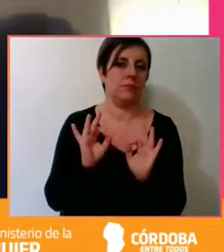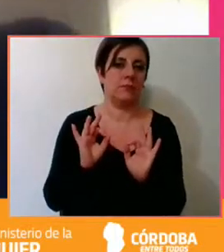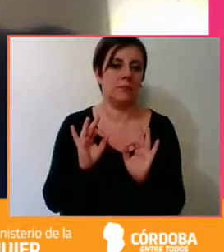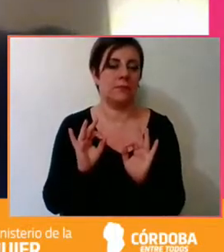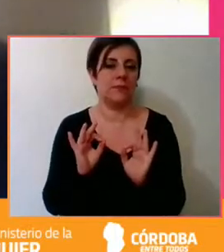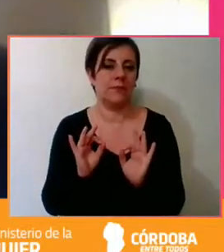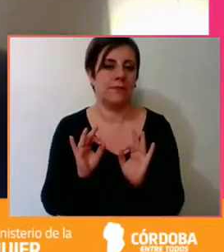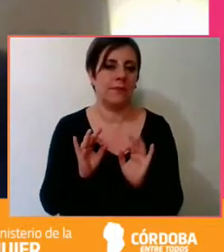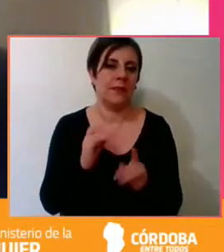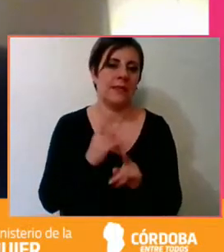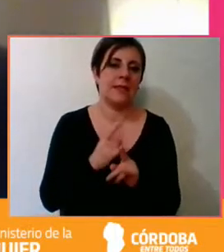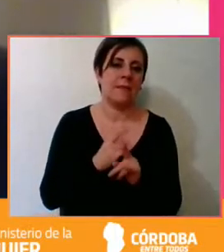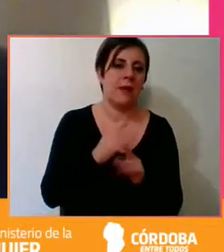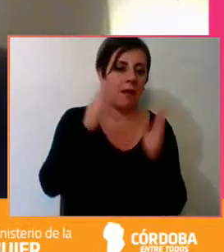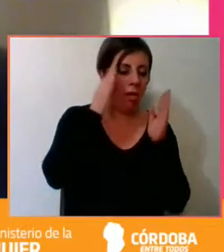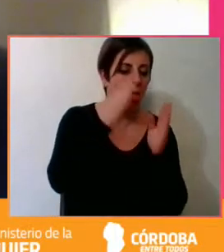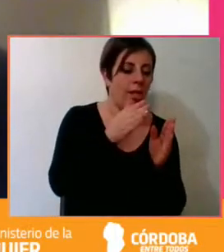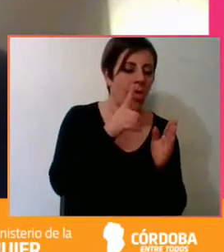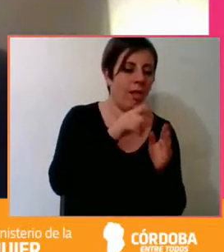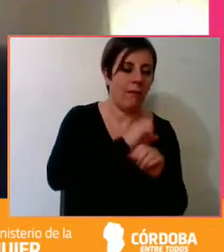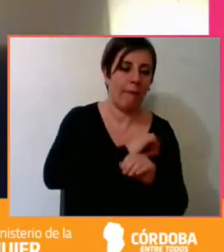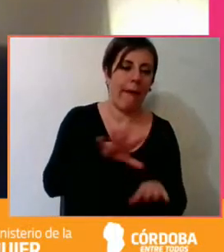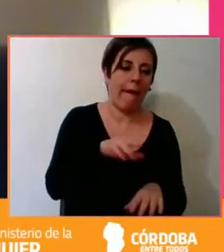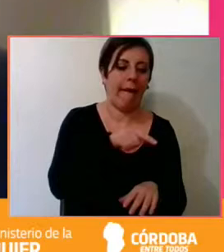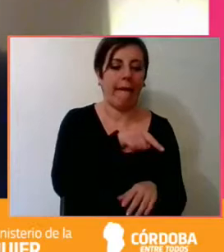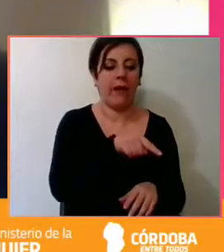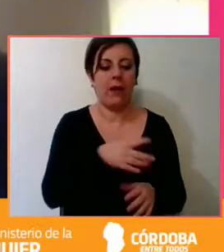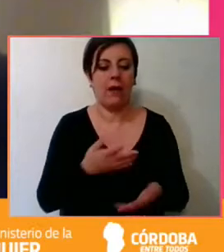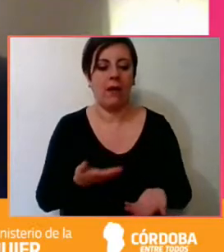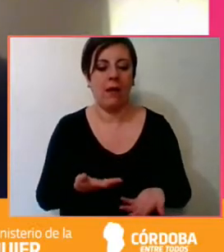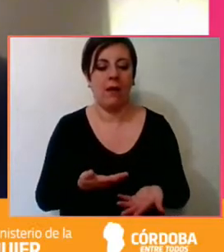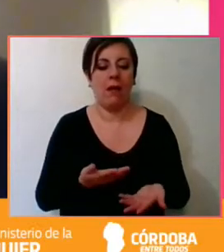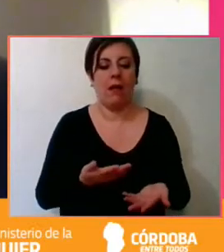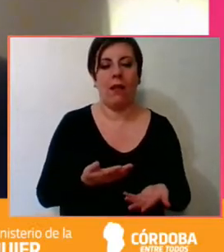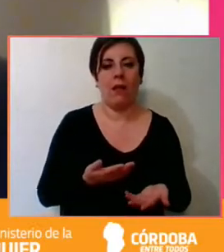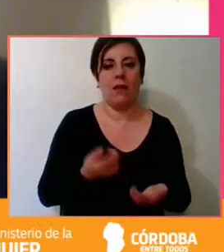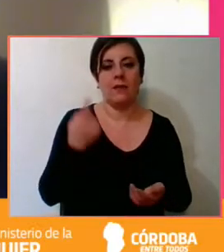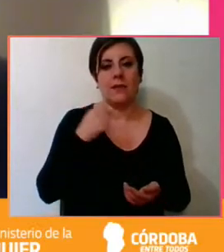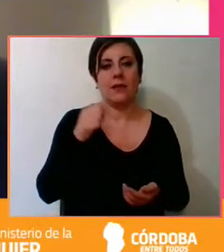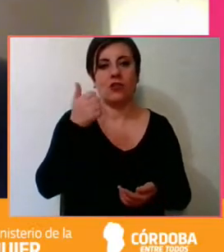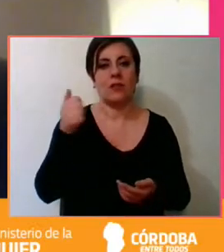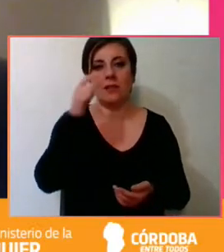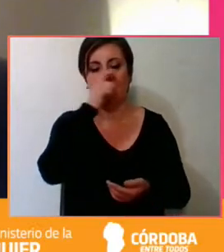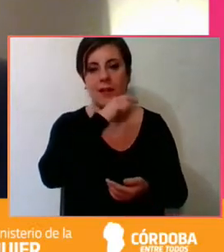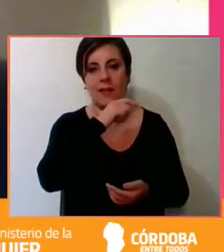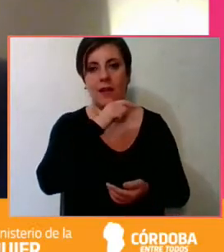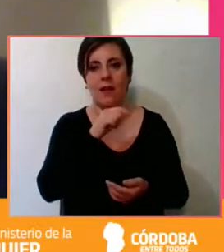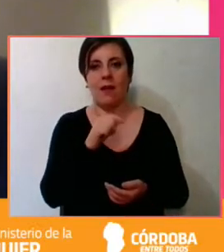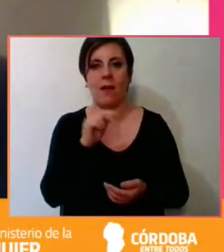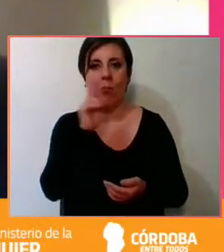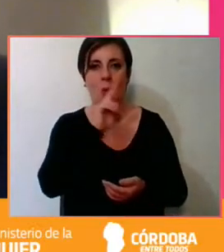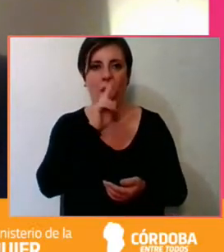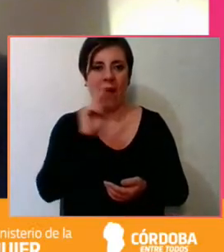Siempre resaltamos lo malo. Resaltamos esto que les decía, que hay 167 feminicidios.